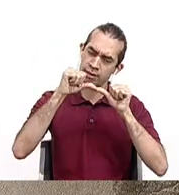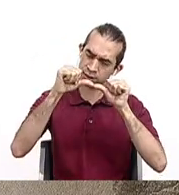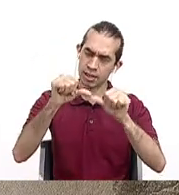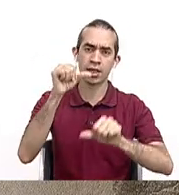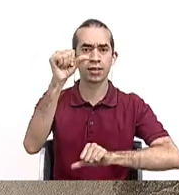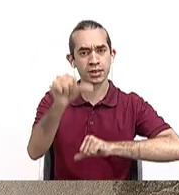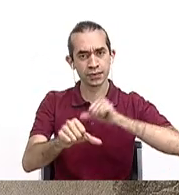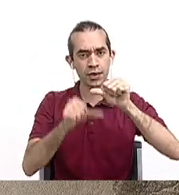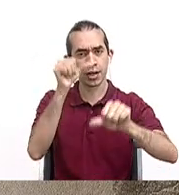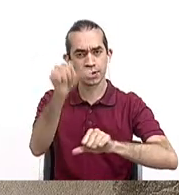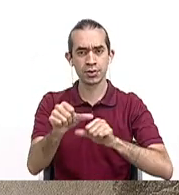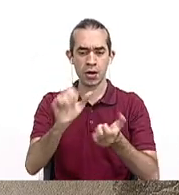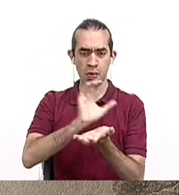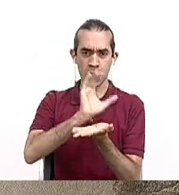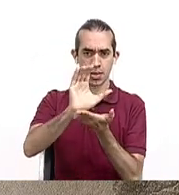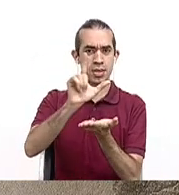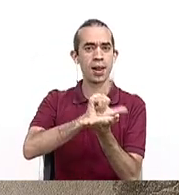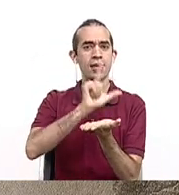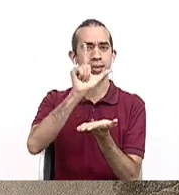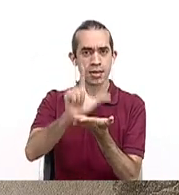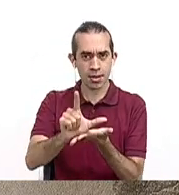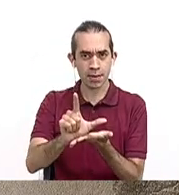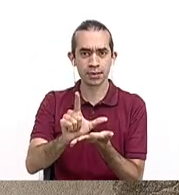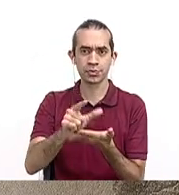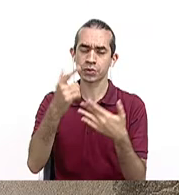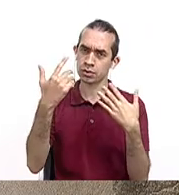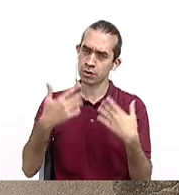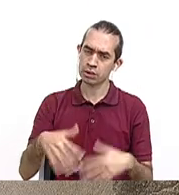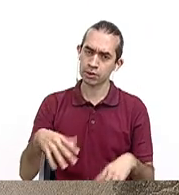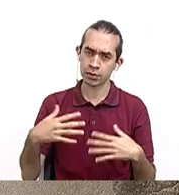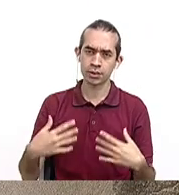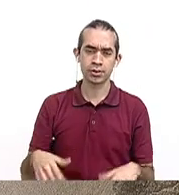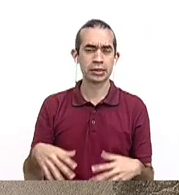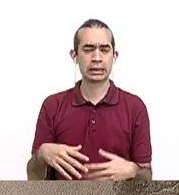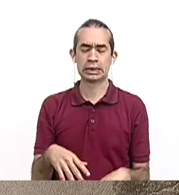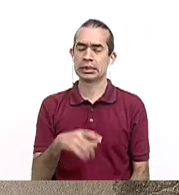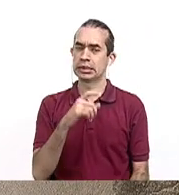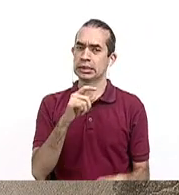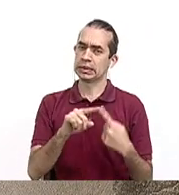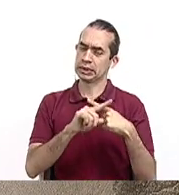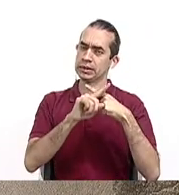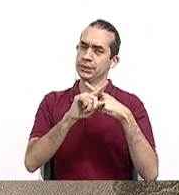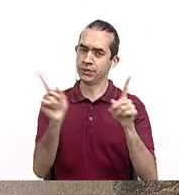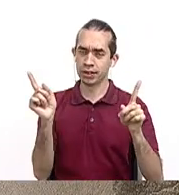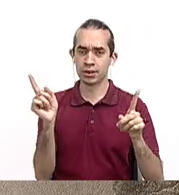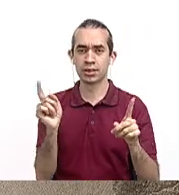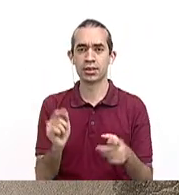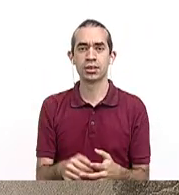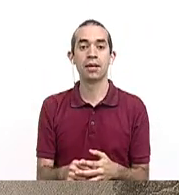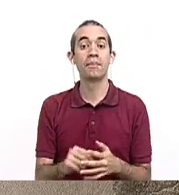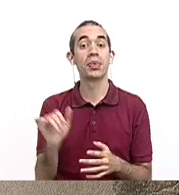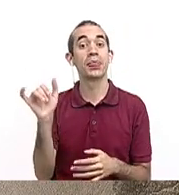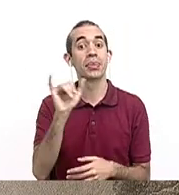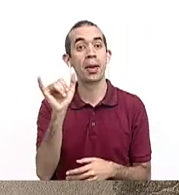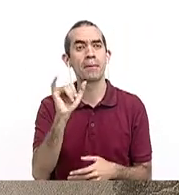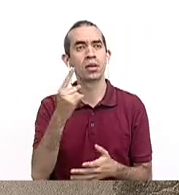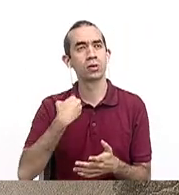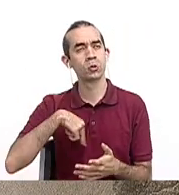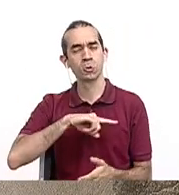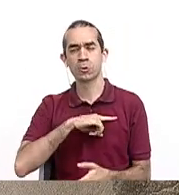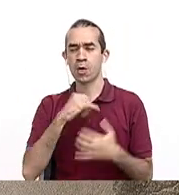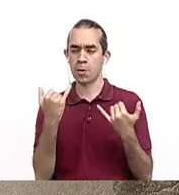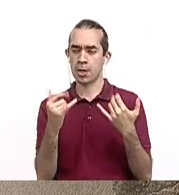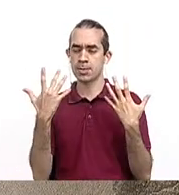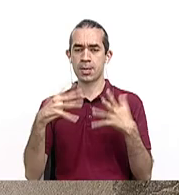en este curso lectivo que ha sido un curso lectivo lo hemos insistido muy diferente pero que también nos ha hecho aprender